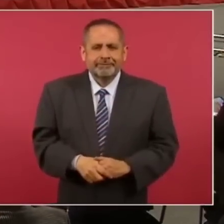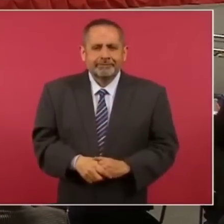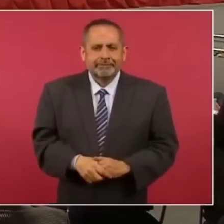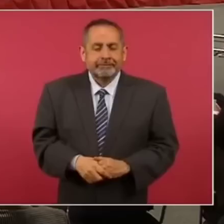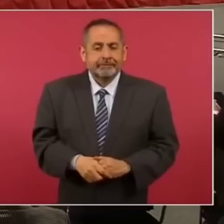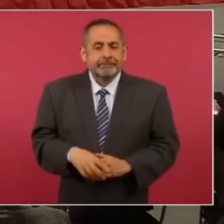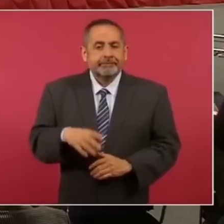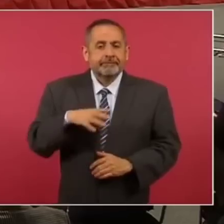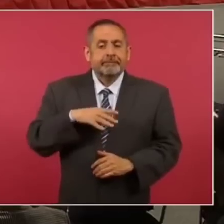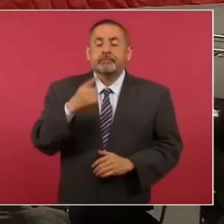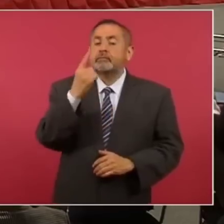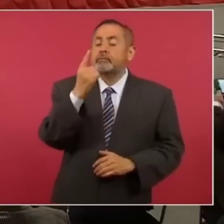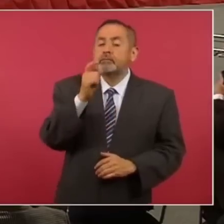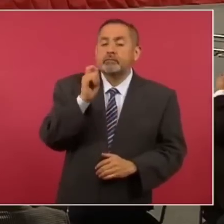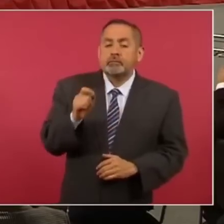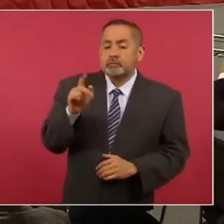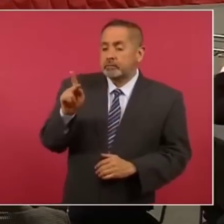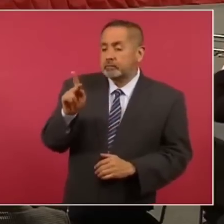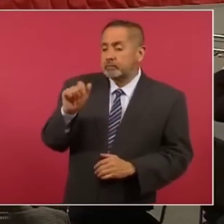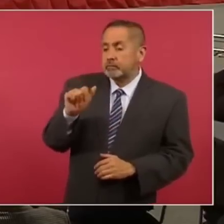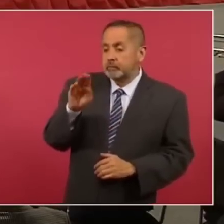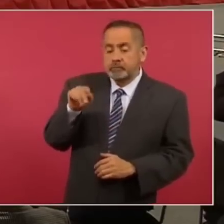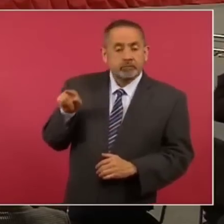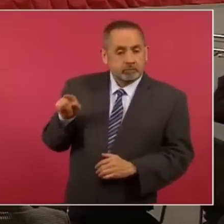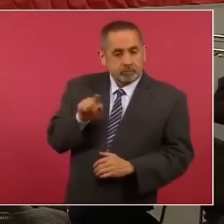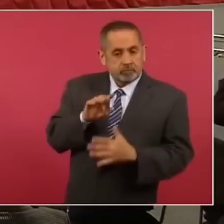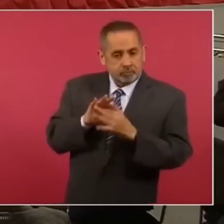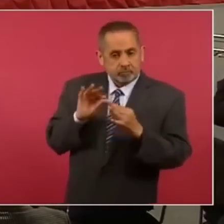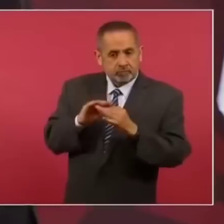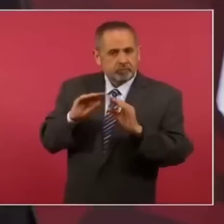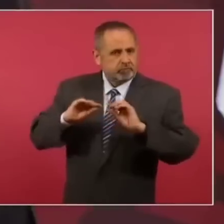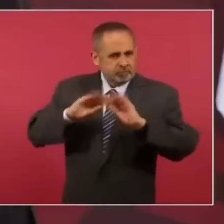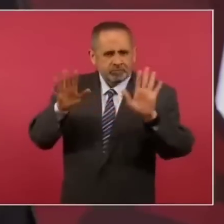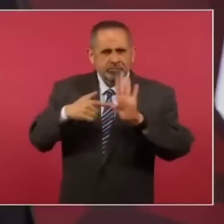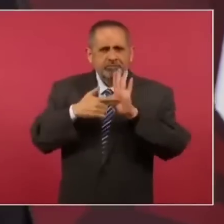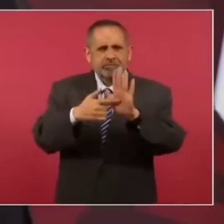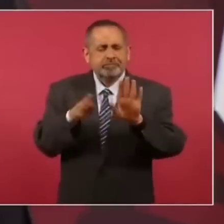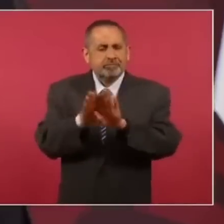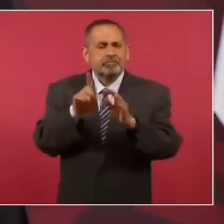hay un asunto que Pablo puede explicar, puede exponer bien.